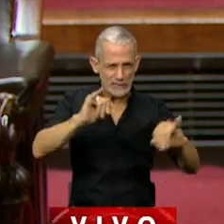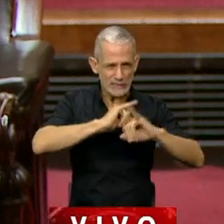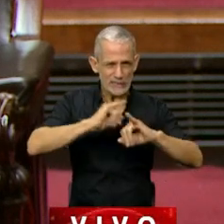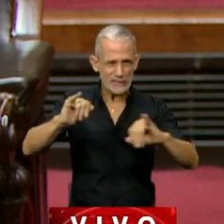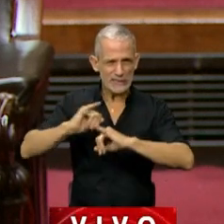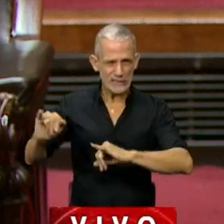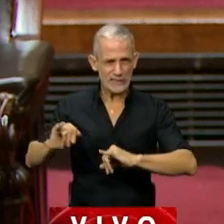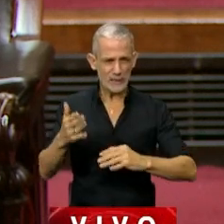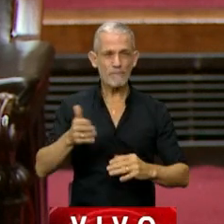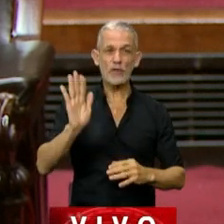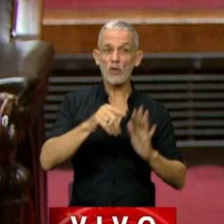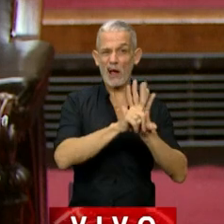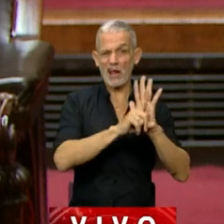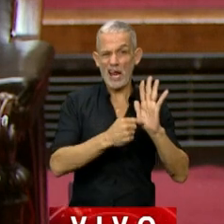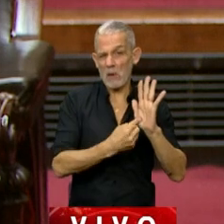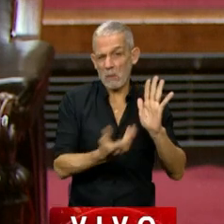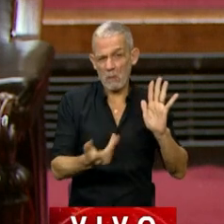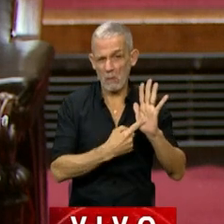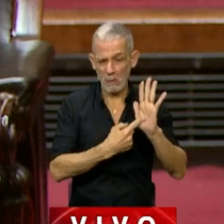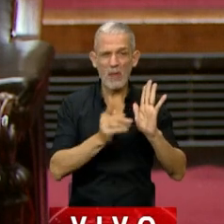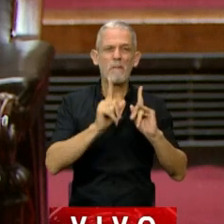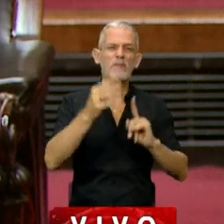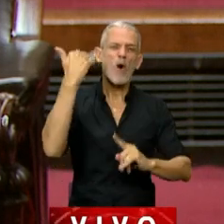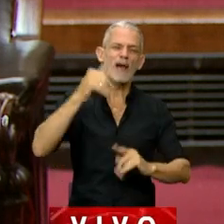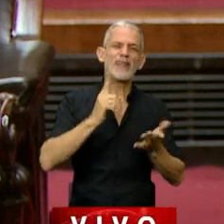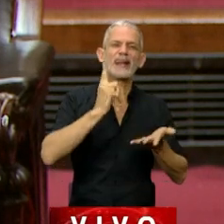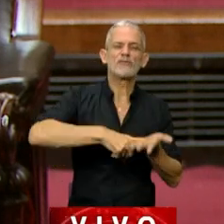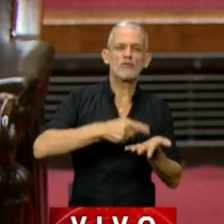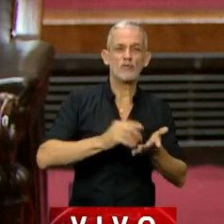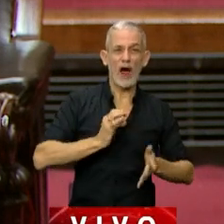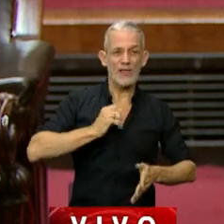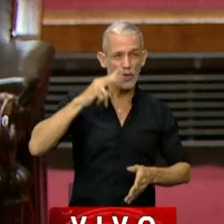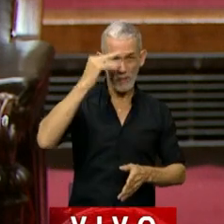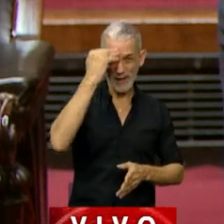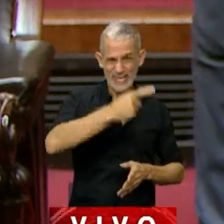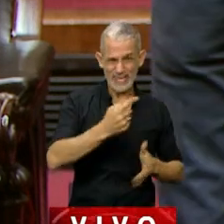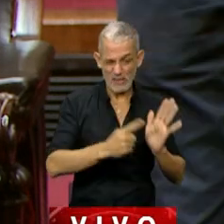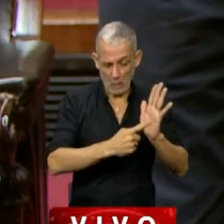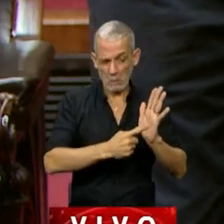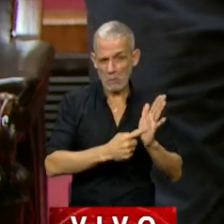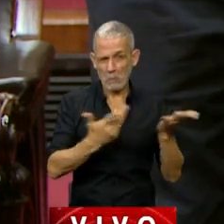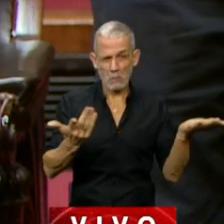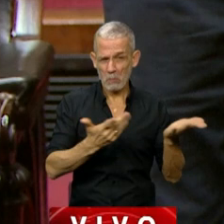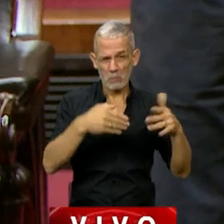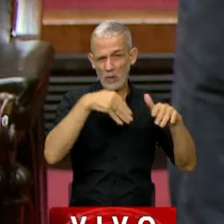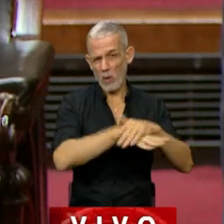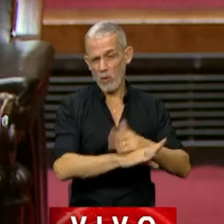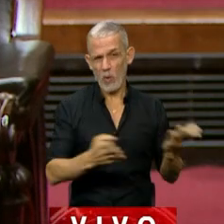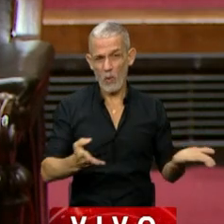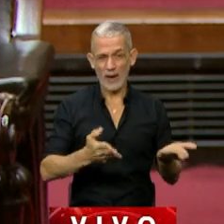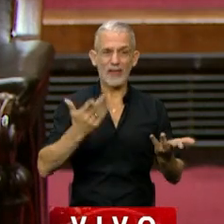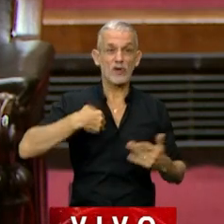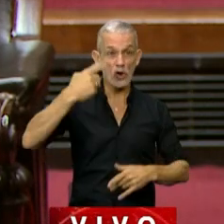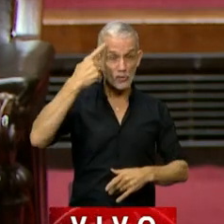concientización, toda ley, tal cual pasó con la resolución del año 2015, va a caer en saco roto. Así